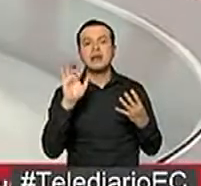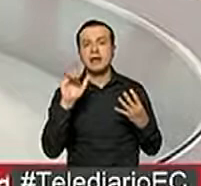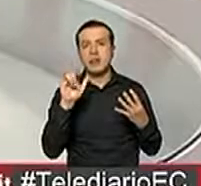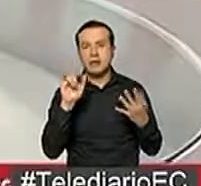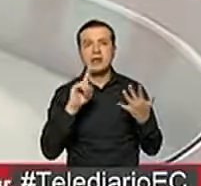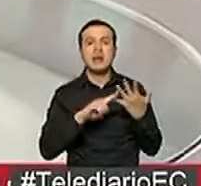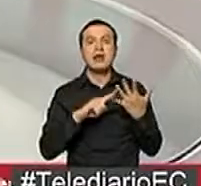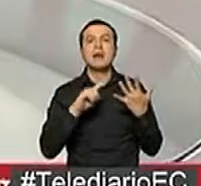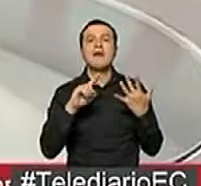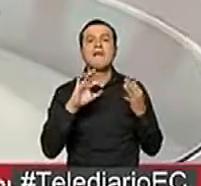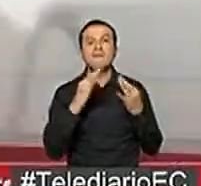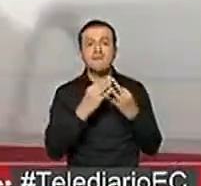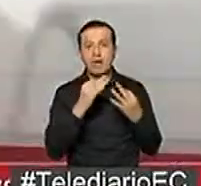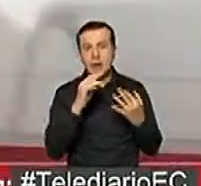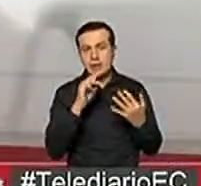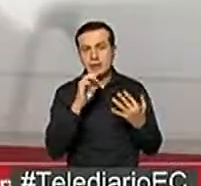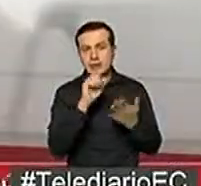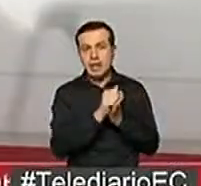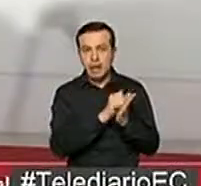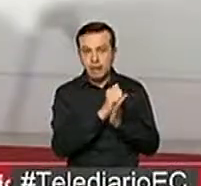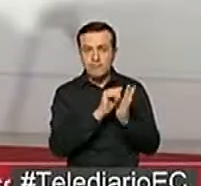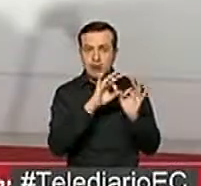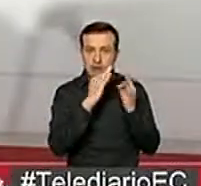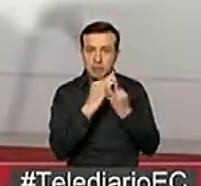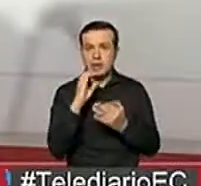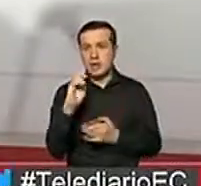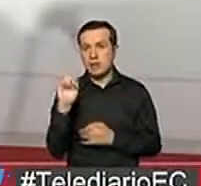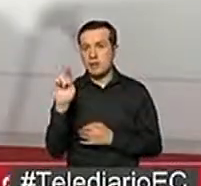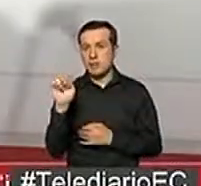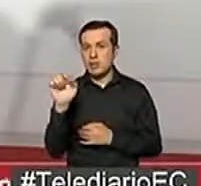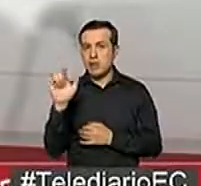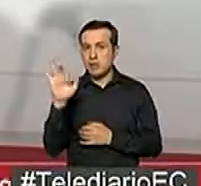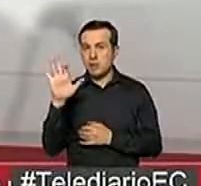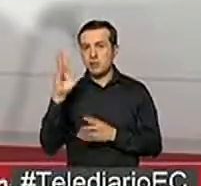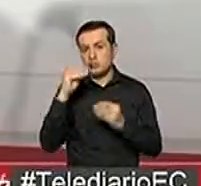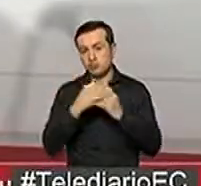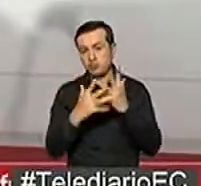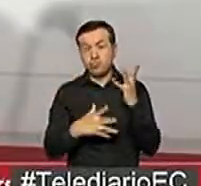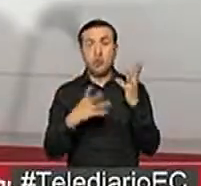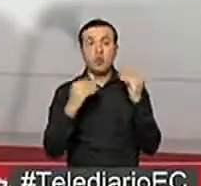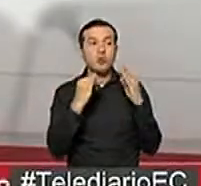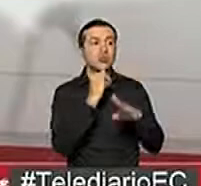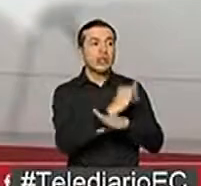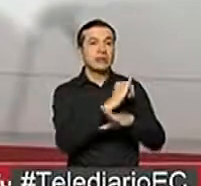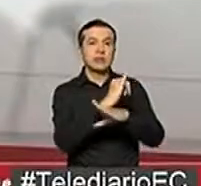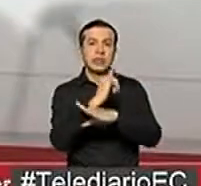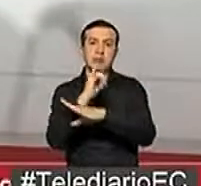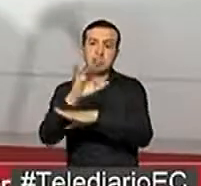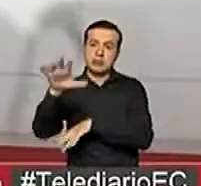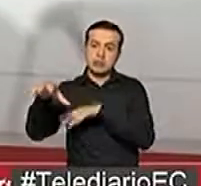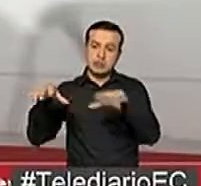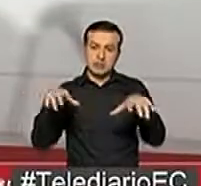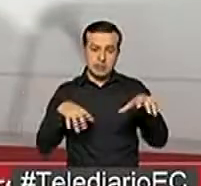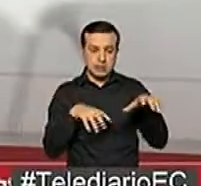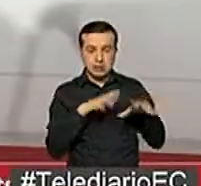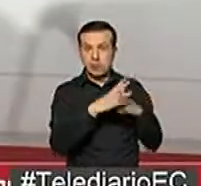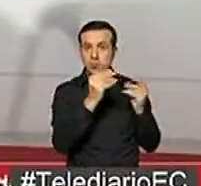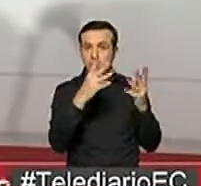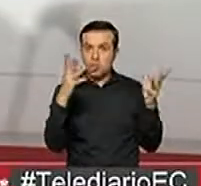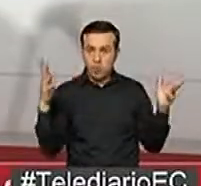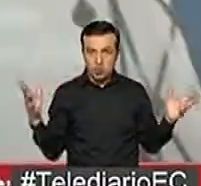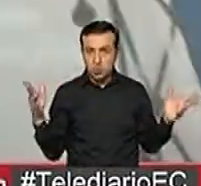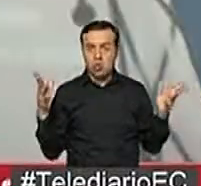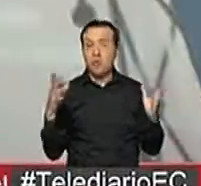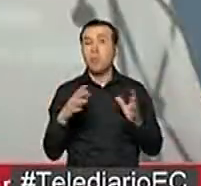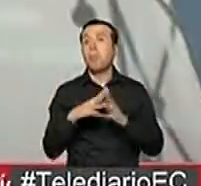Sagrada Familia, el Carmen Alto, donde se presentará la obra de teatro, y en fin, hay muchas muchos monasterios y conventos más, ¿no? Es de una